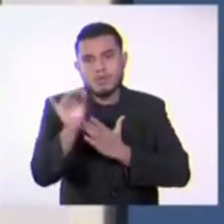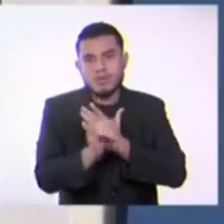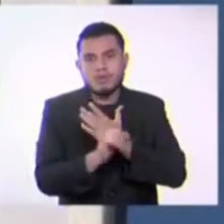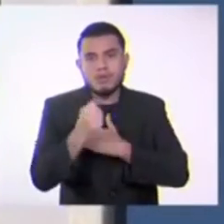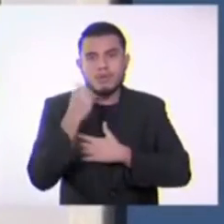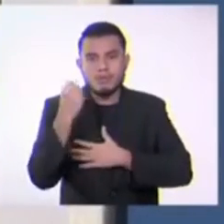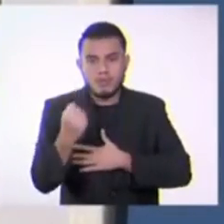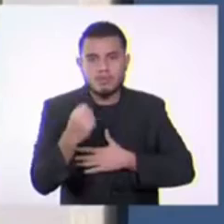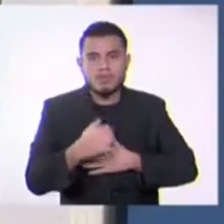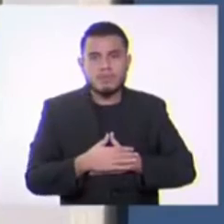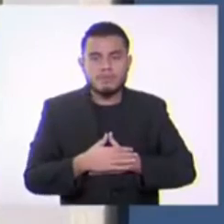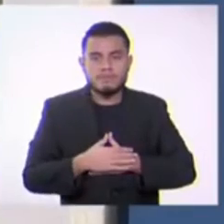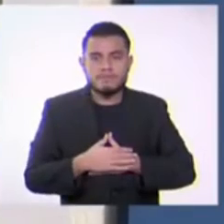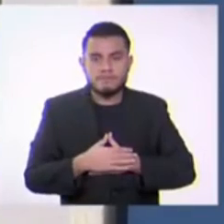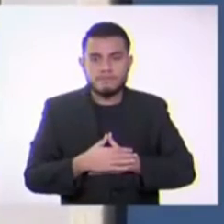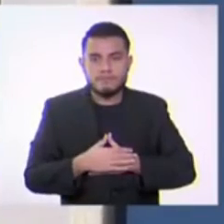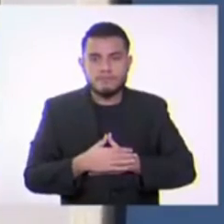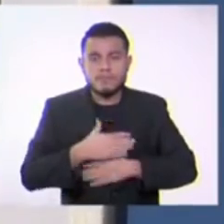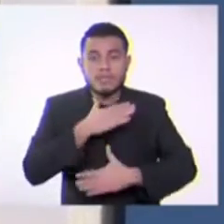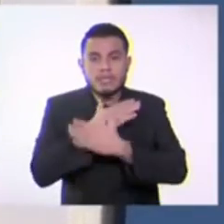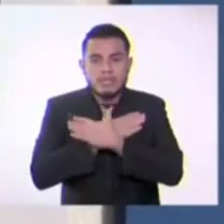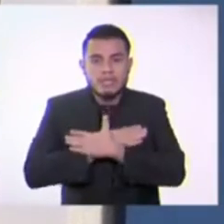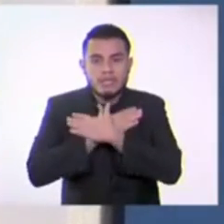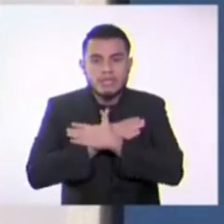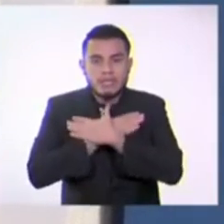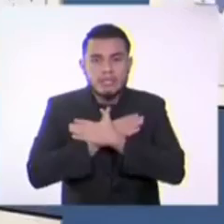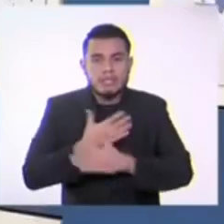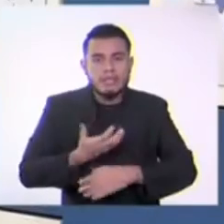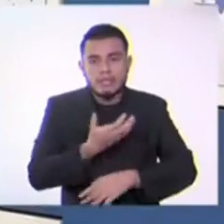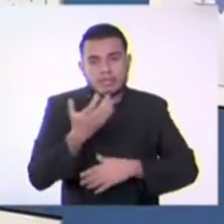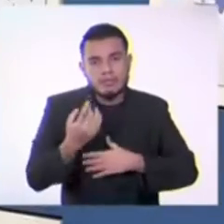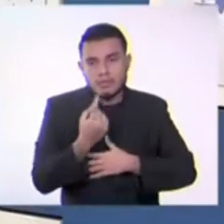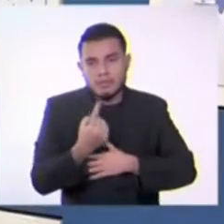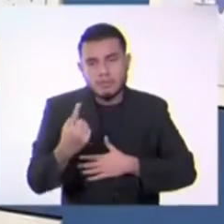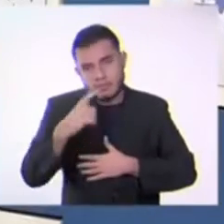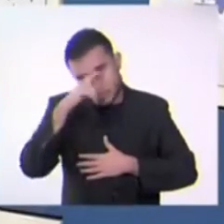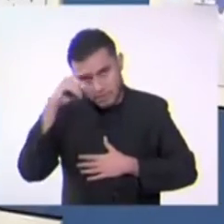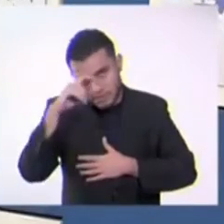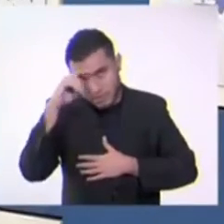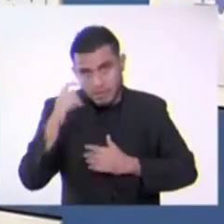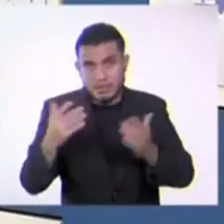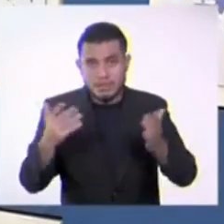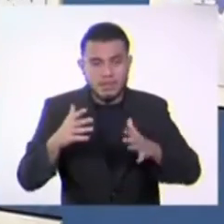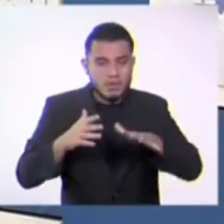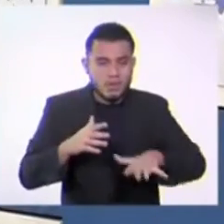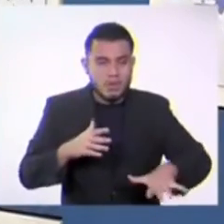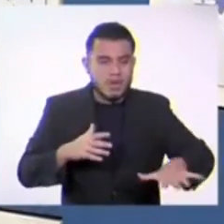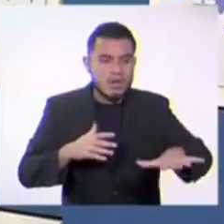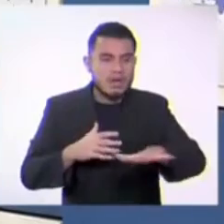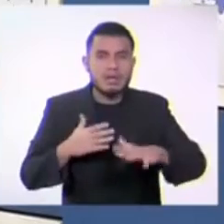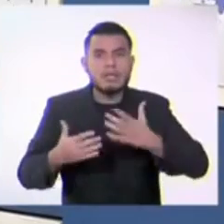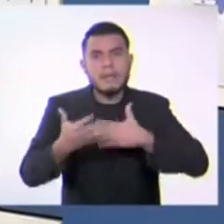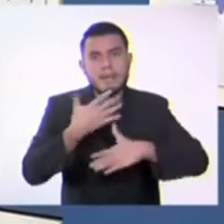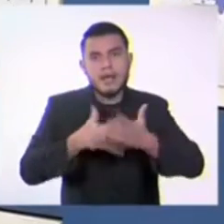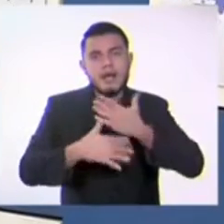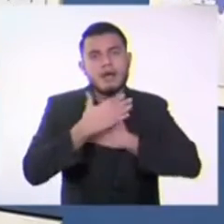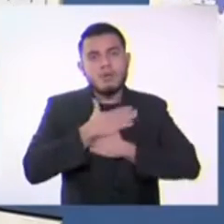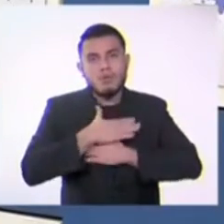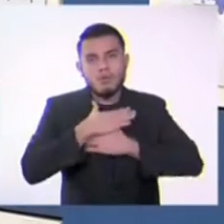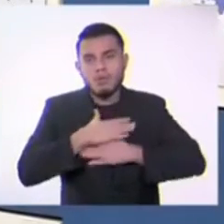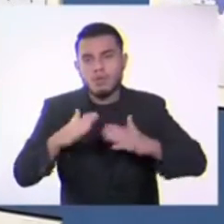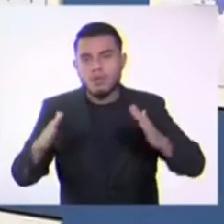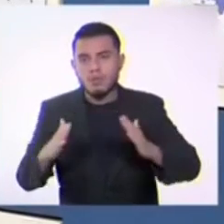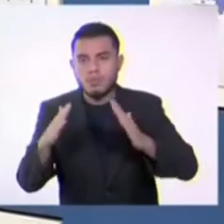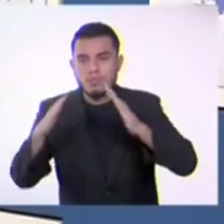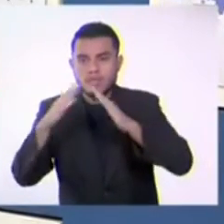es la recreación para los obreros. Se crearon centros obreros de playa, de montaña,